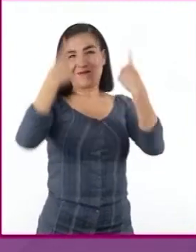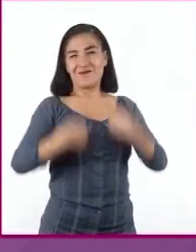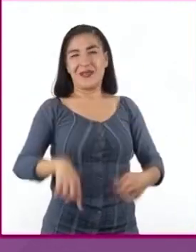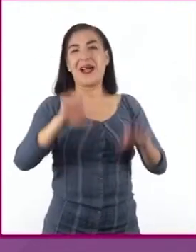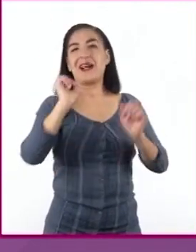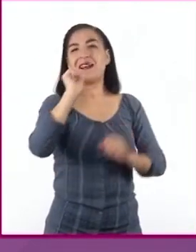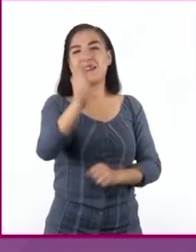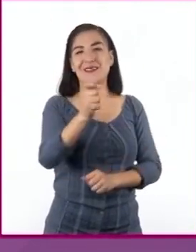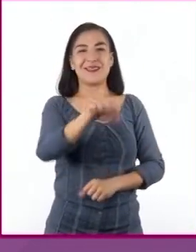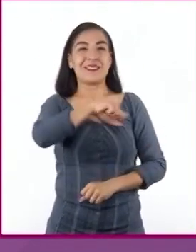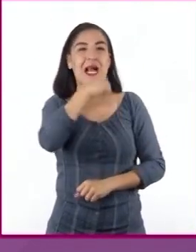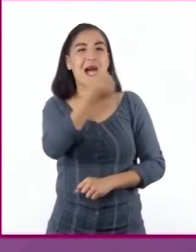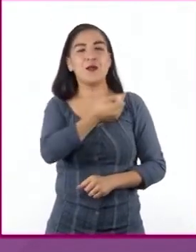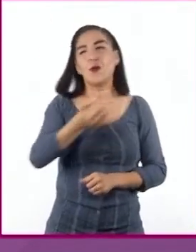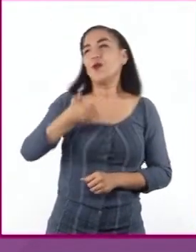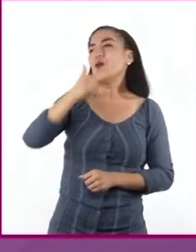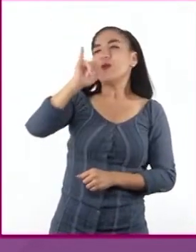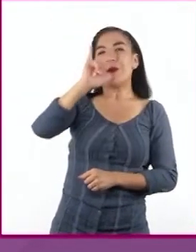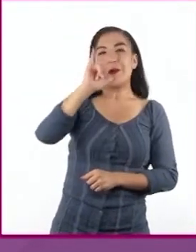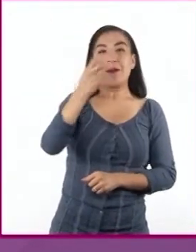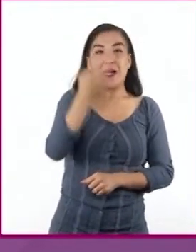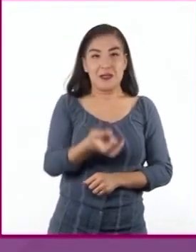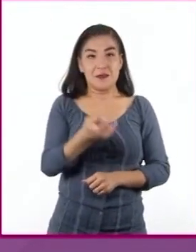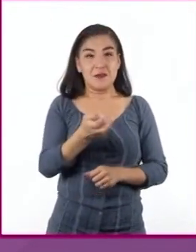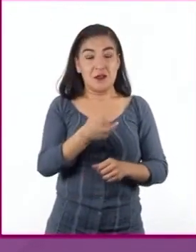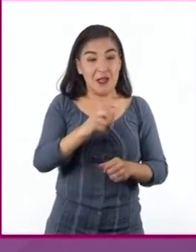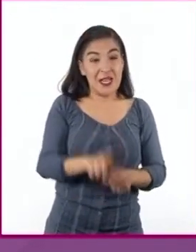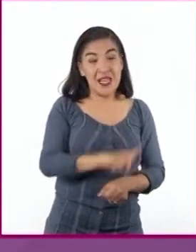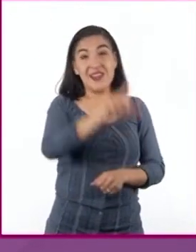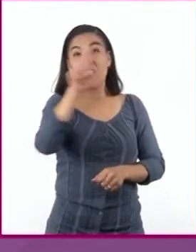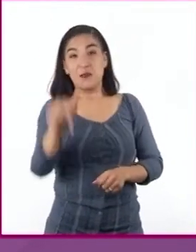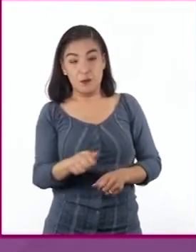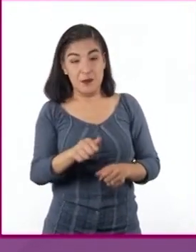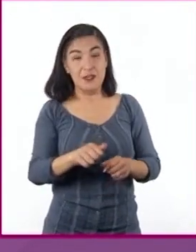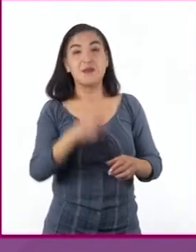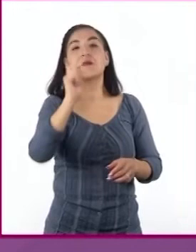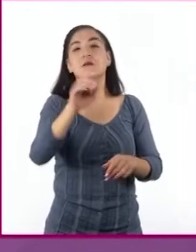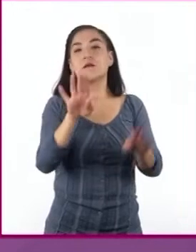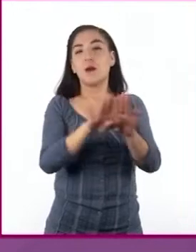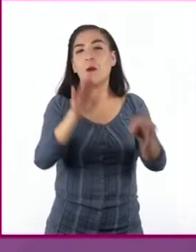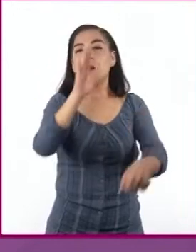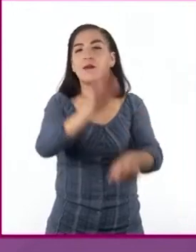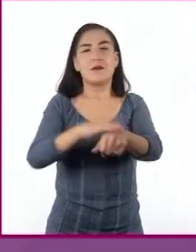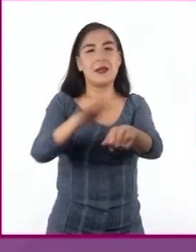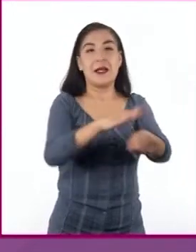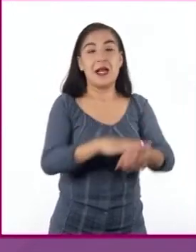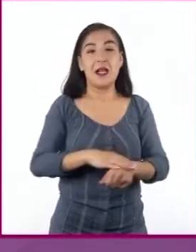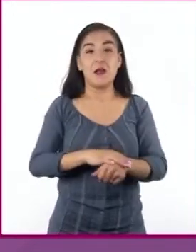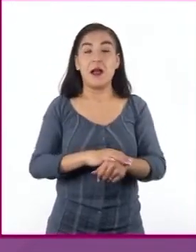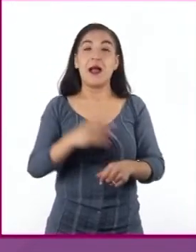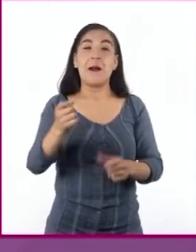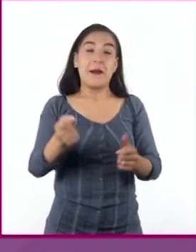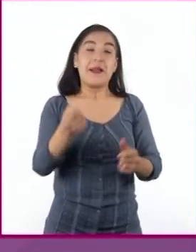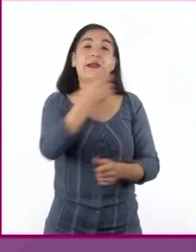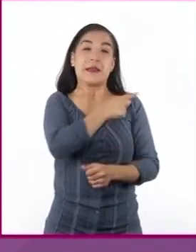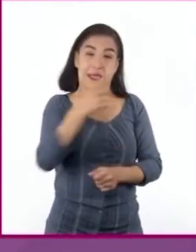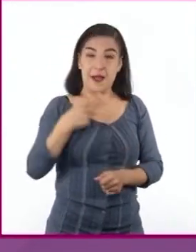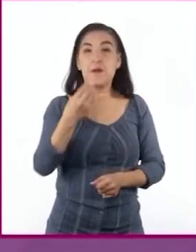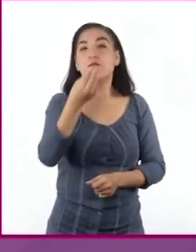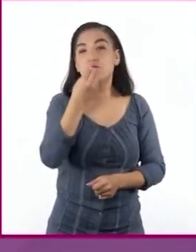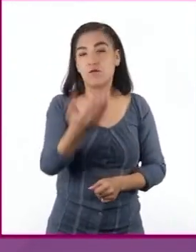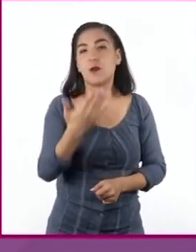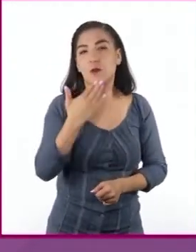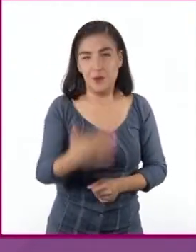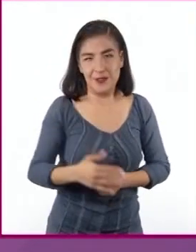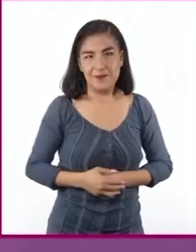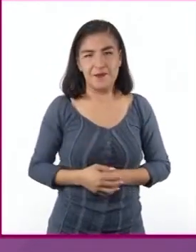bebiendo el producto. Y por otra, al finalizar el anuncio nos dicen, aliméntate sanamente.